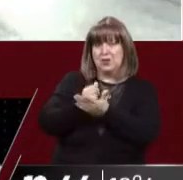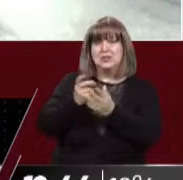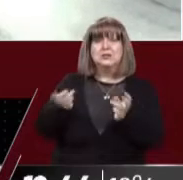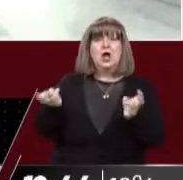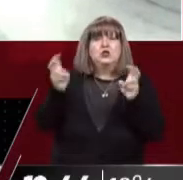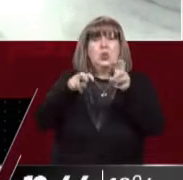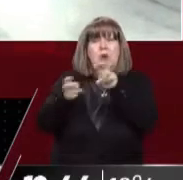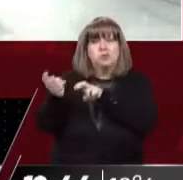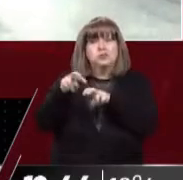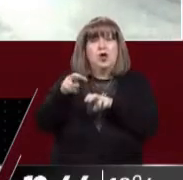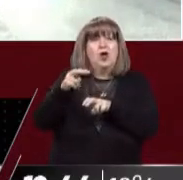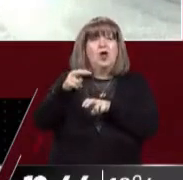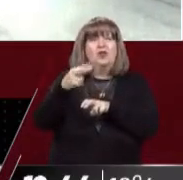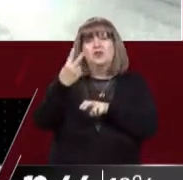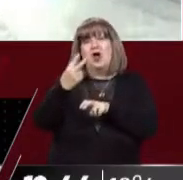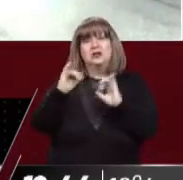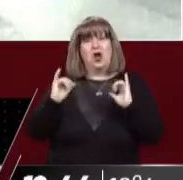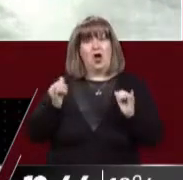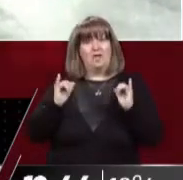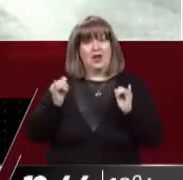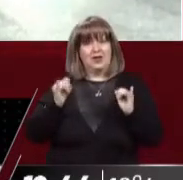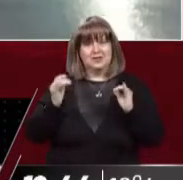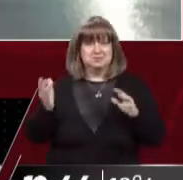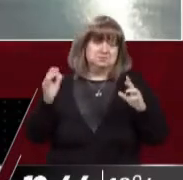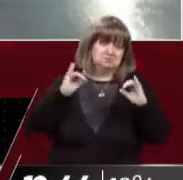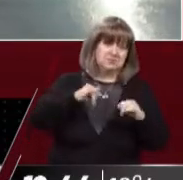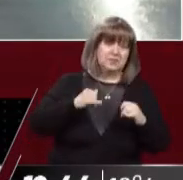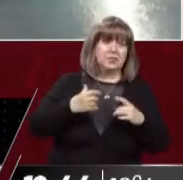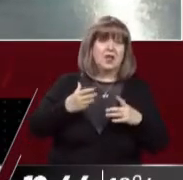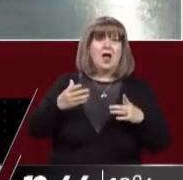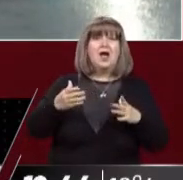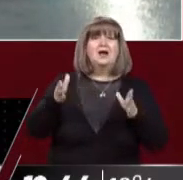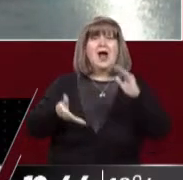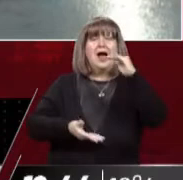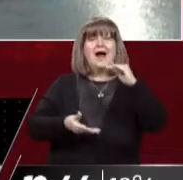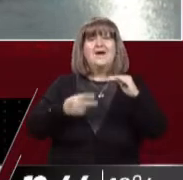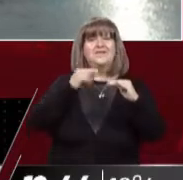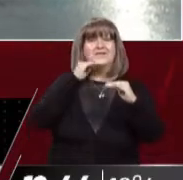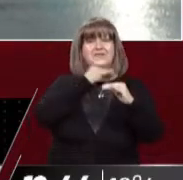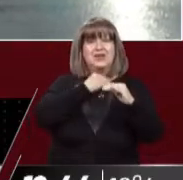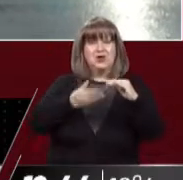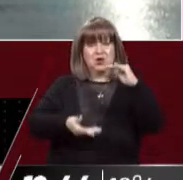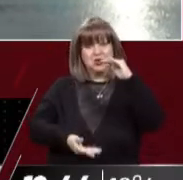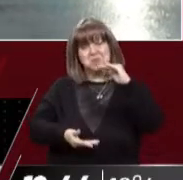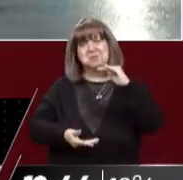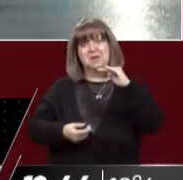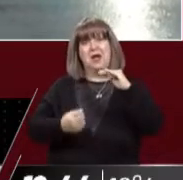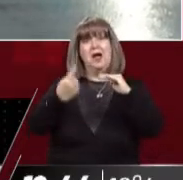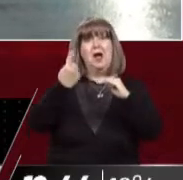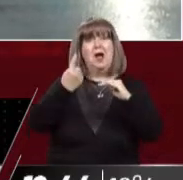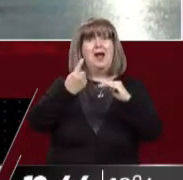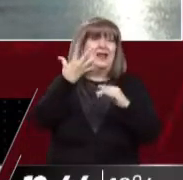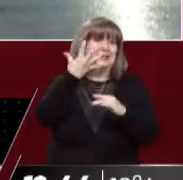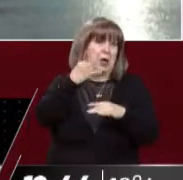subieron dos chicos jóvenes, dos personas jóvenes, con una caja de vino, 5 y 20 de la mañana, el primer micro del